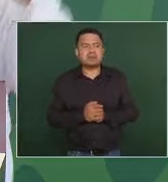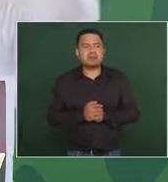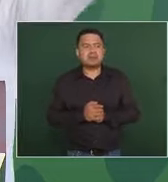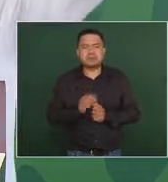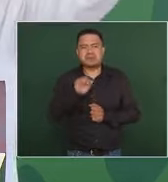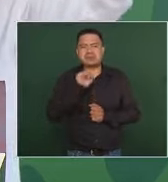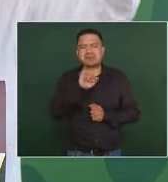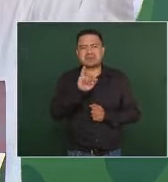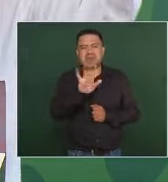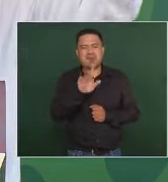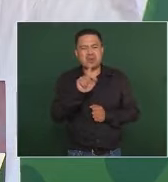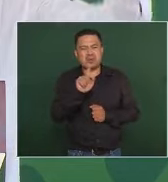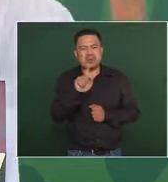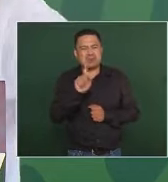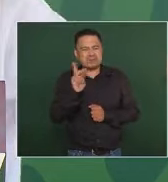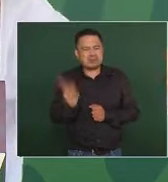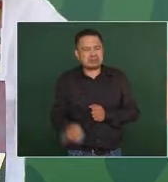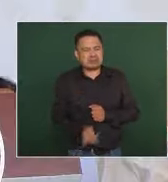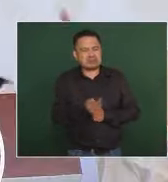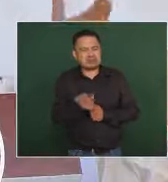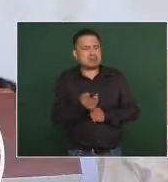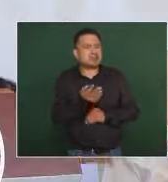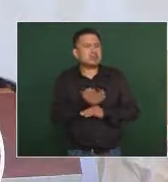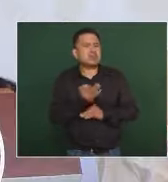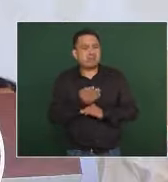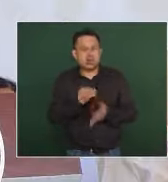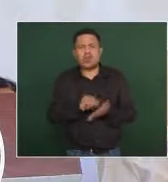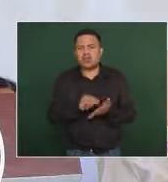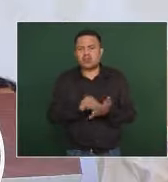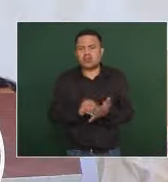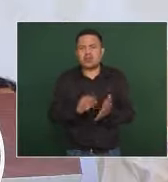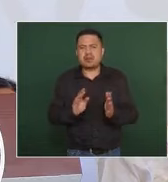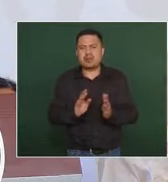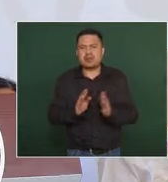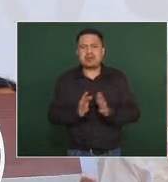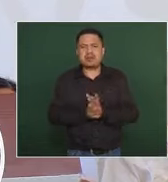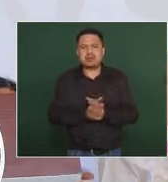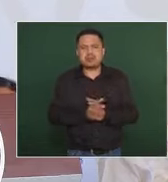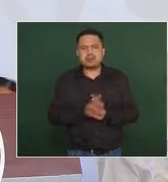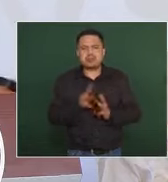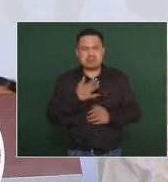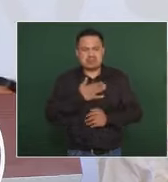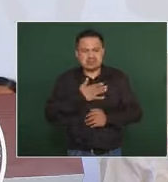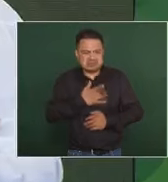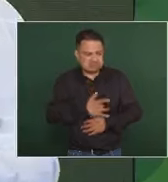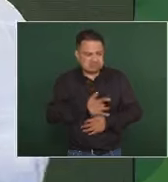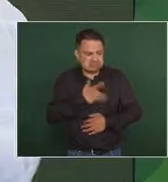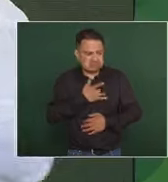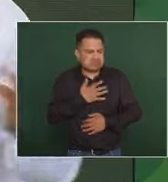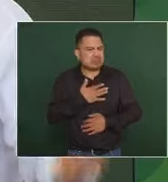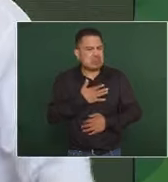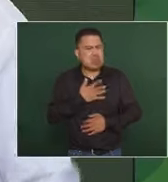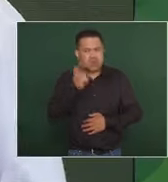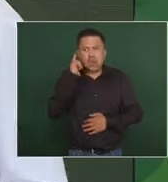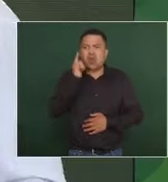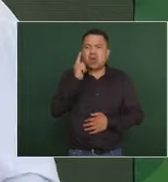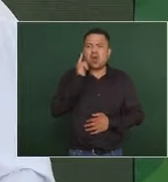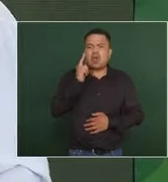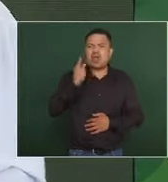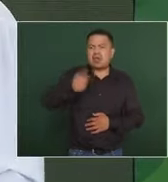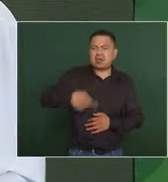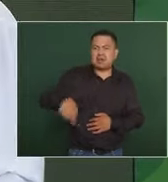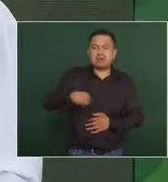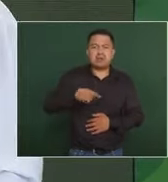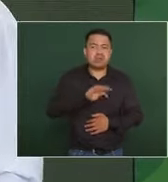Si una de las preguntas que todavía me hago, y ojalá ustedes